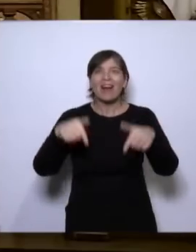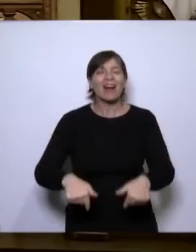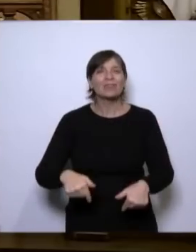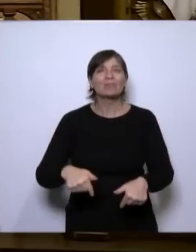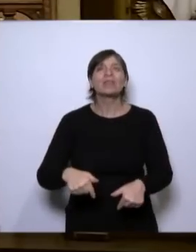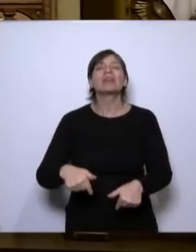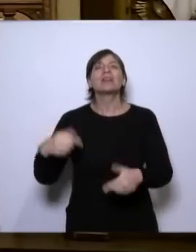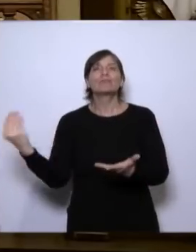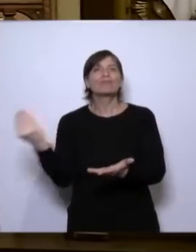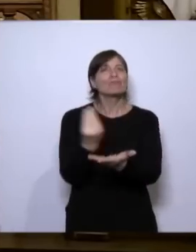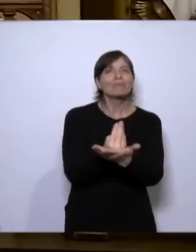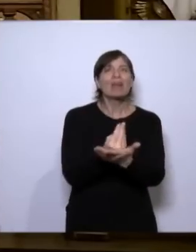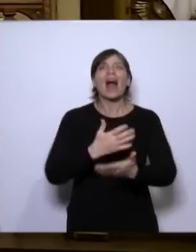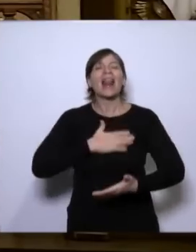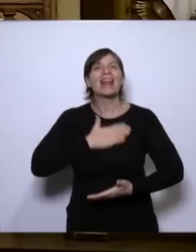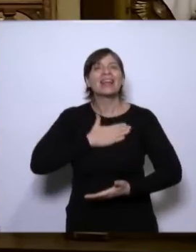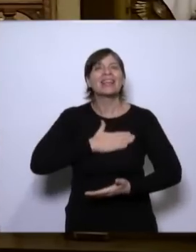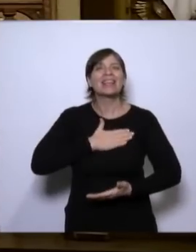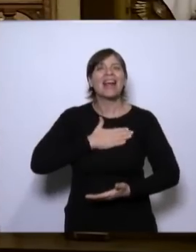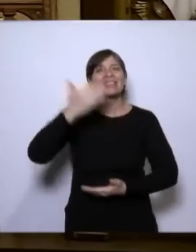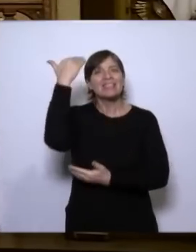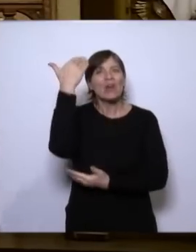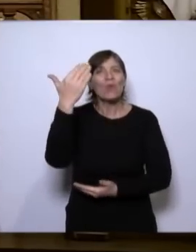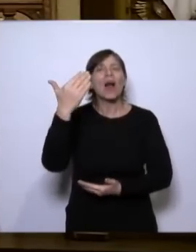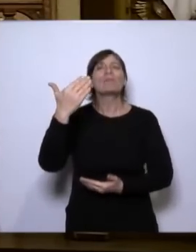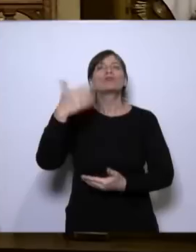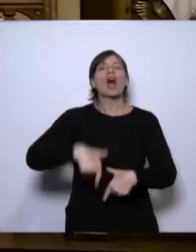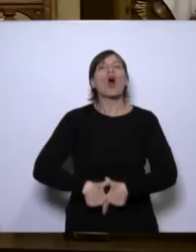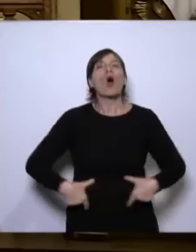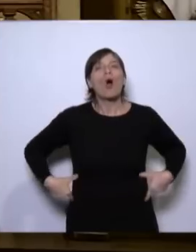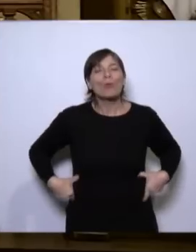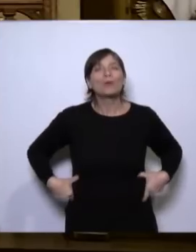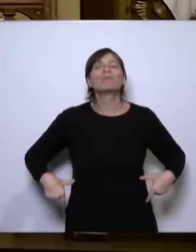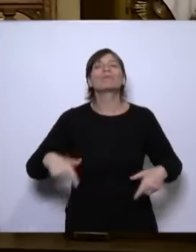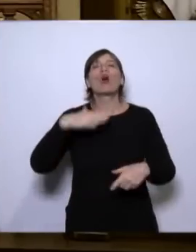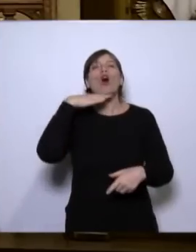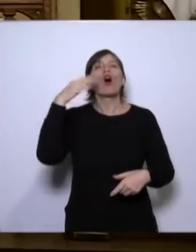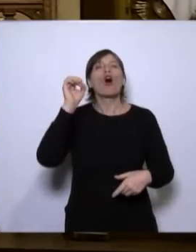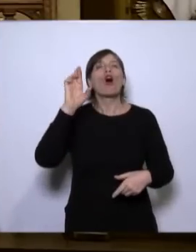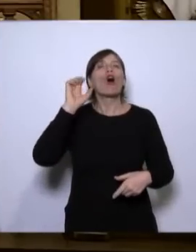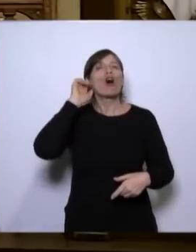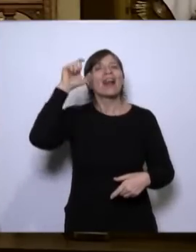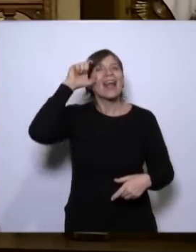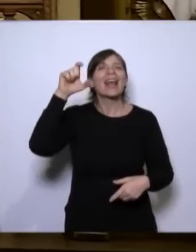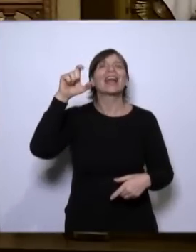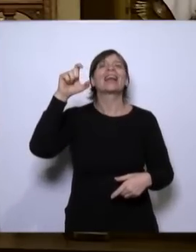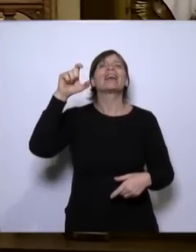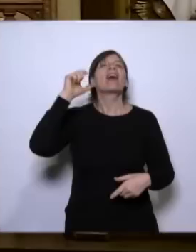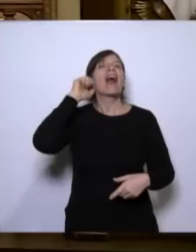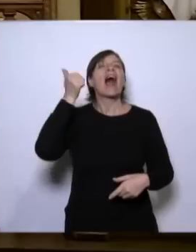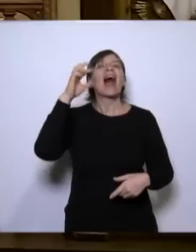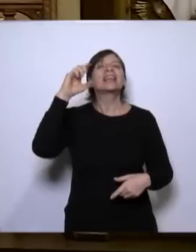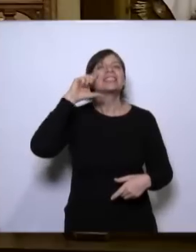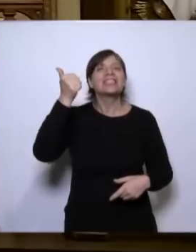Monseñor Jorge Ignacio García Cuerva, quien el 26 de mayo fue designado por el